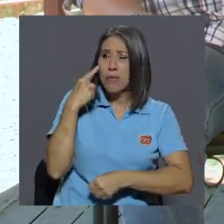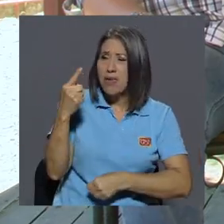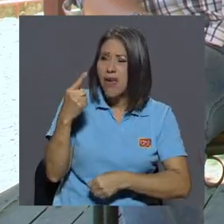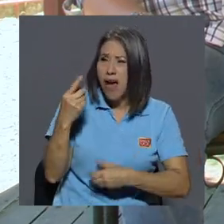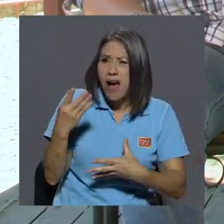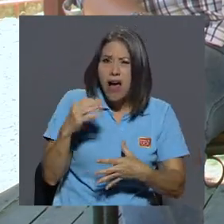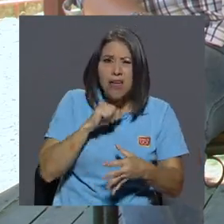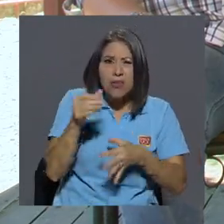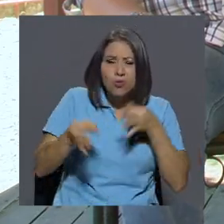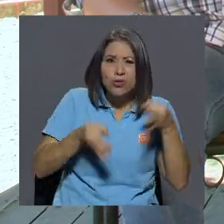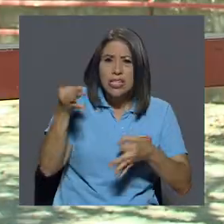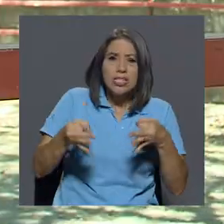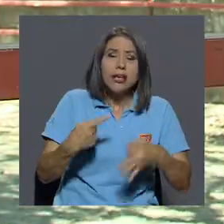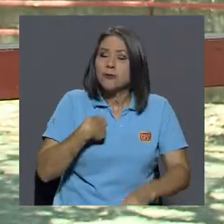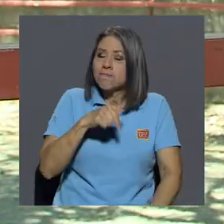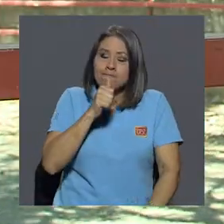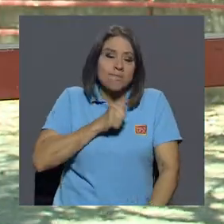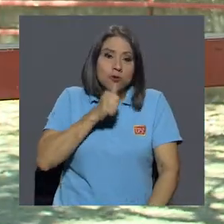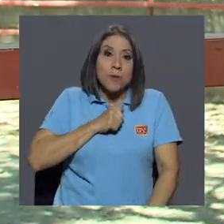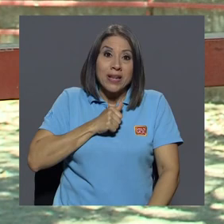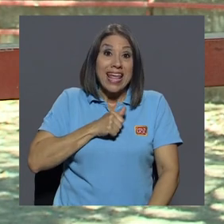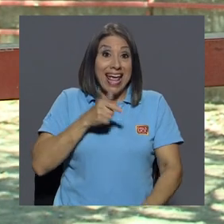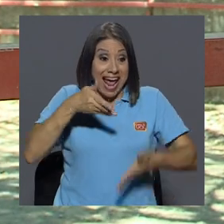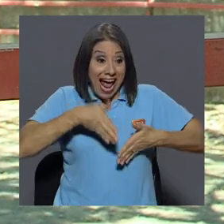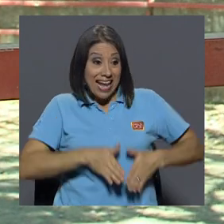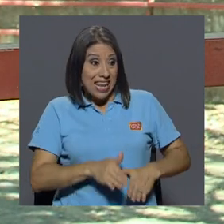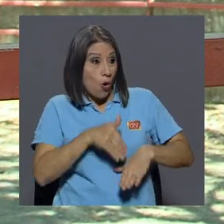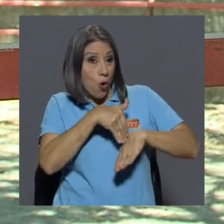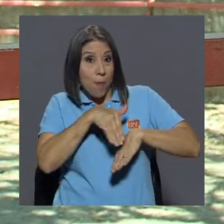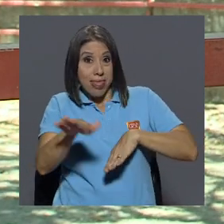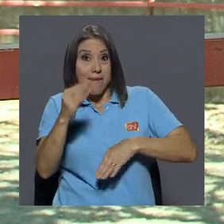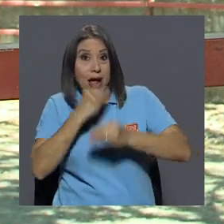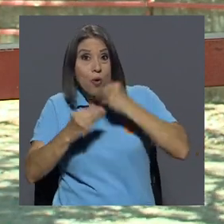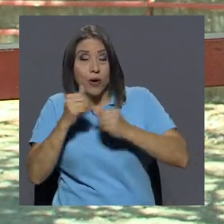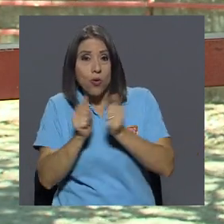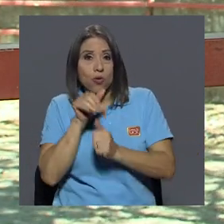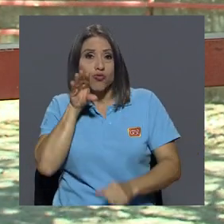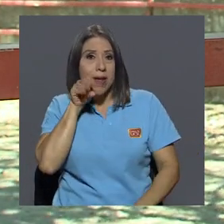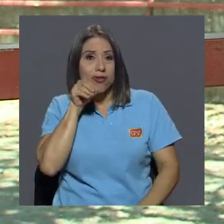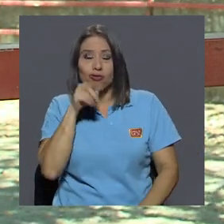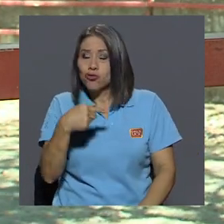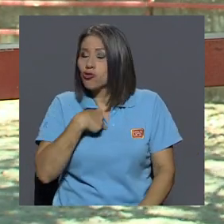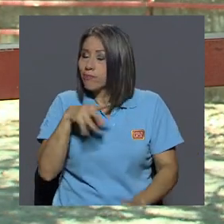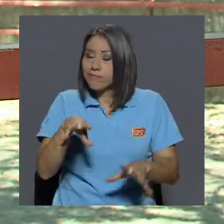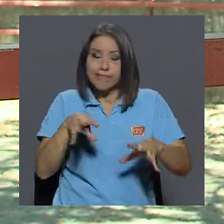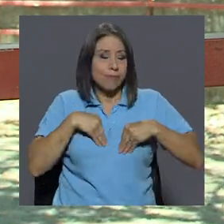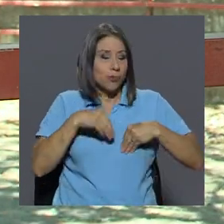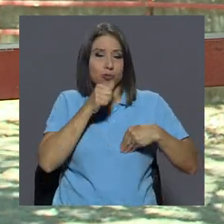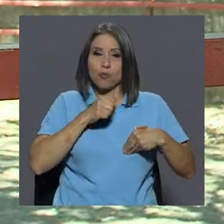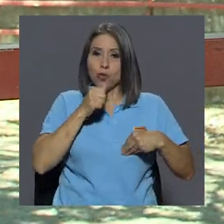soporté. Lo mandaban a comer con los perros. No soporté.